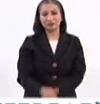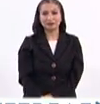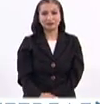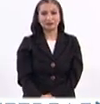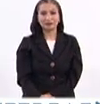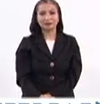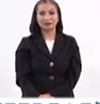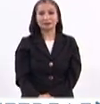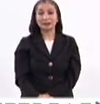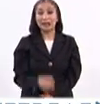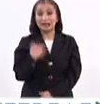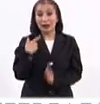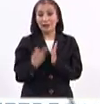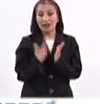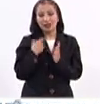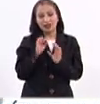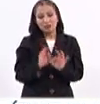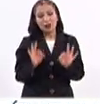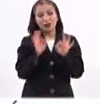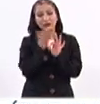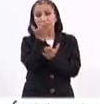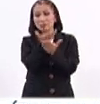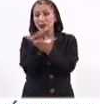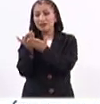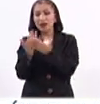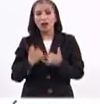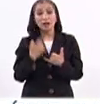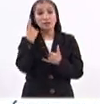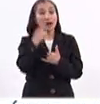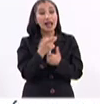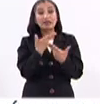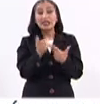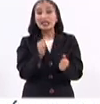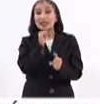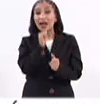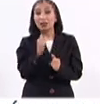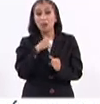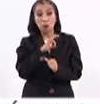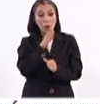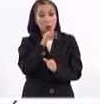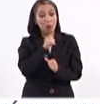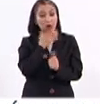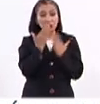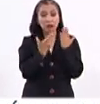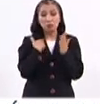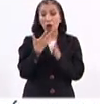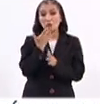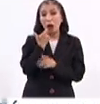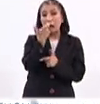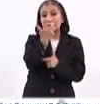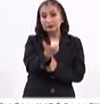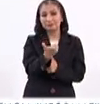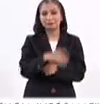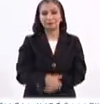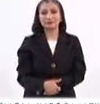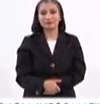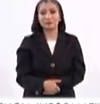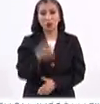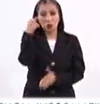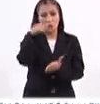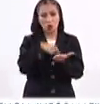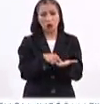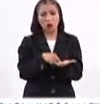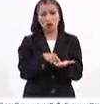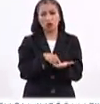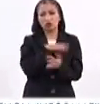distintos. Esta vez se cristaliza la demanda de los jóvenes para que nadie se quede sin estudiar por condiciones económicas. Supongo